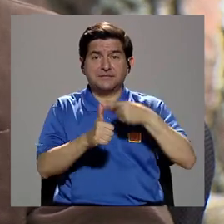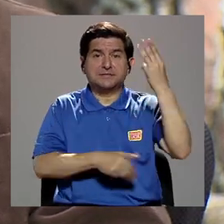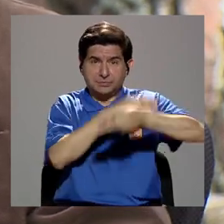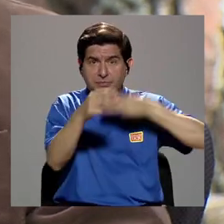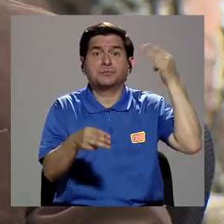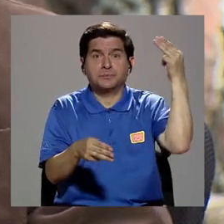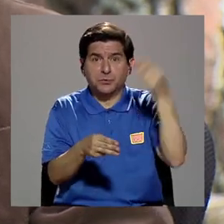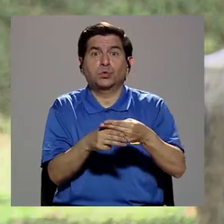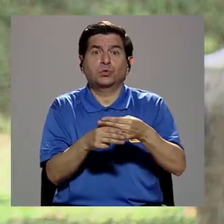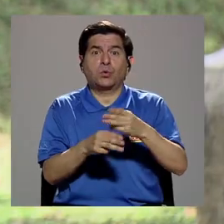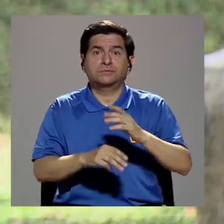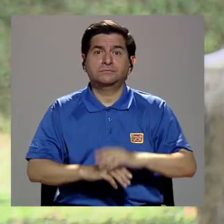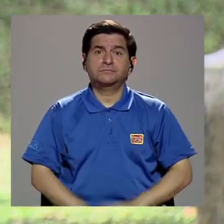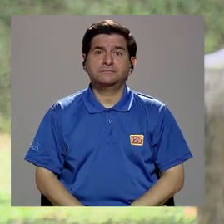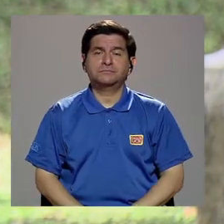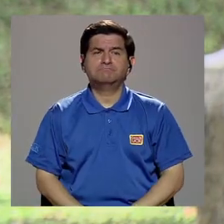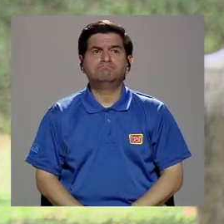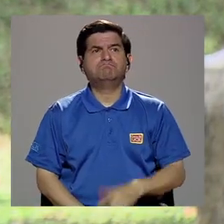de primer mundo.